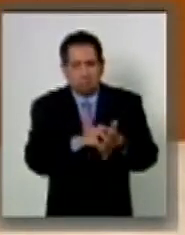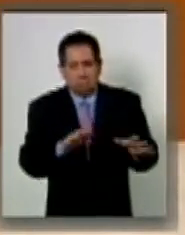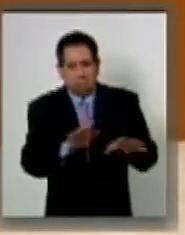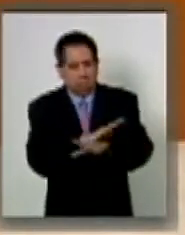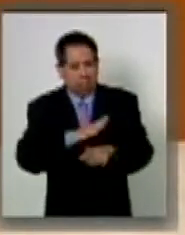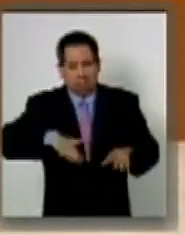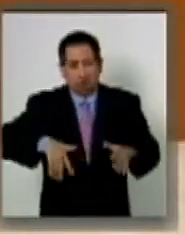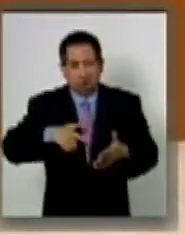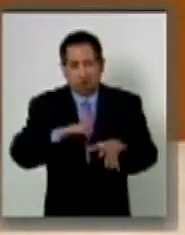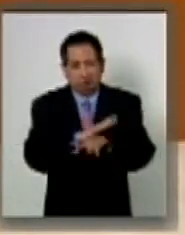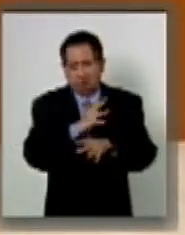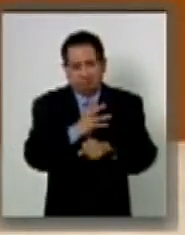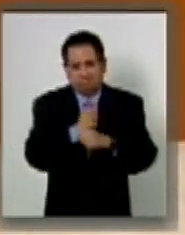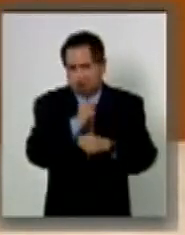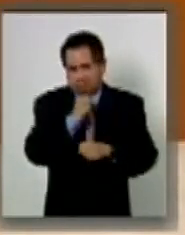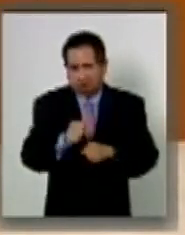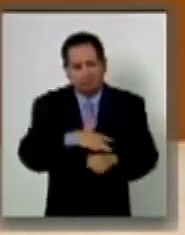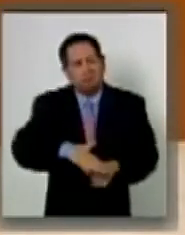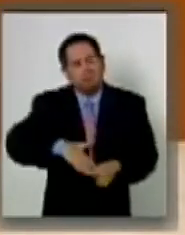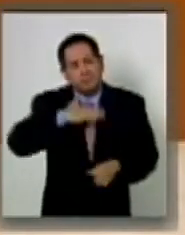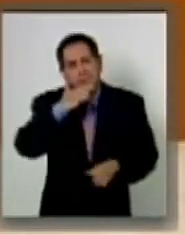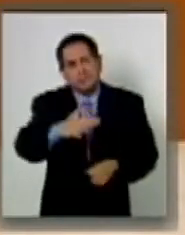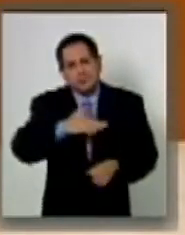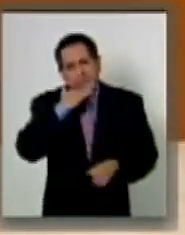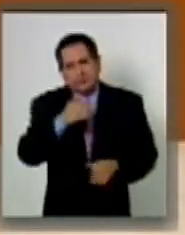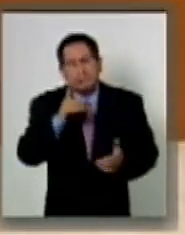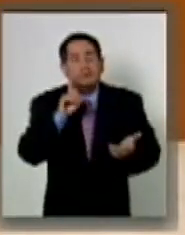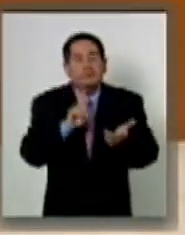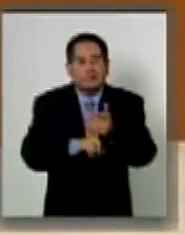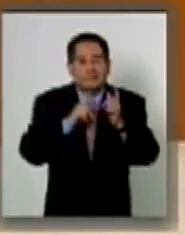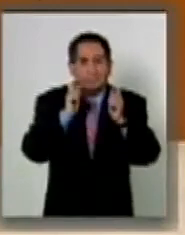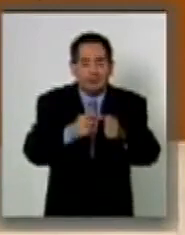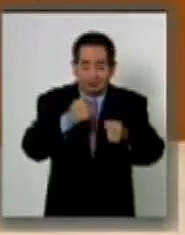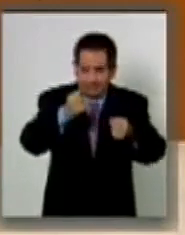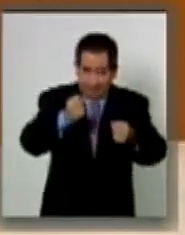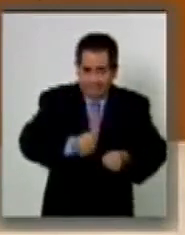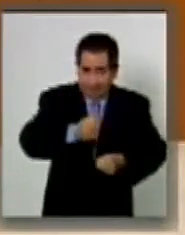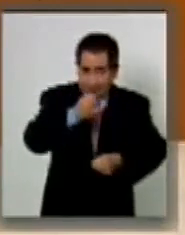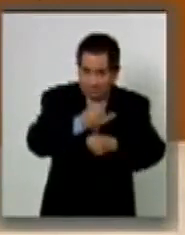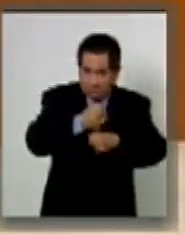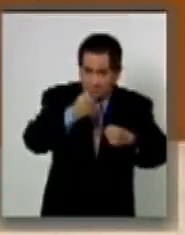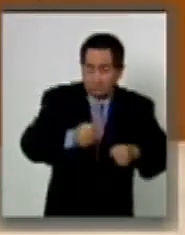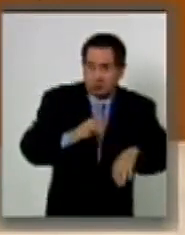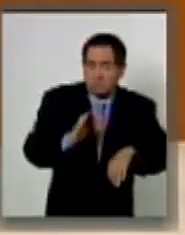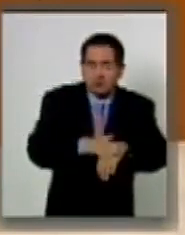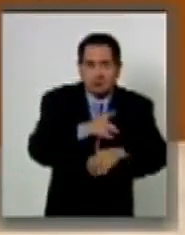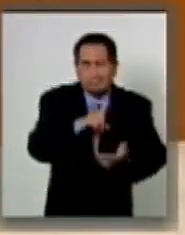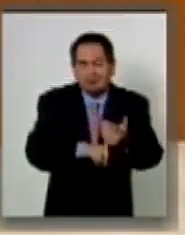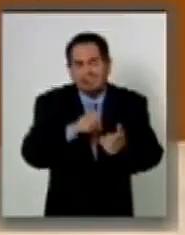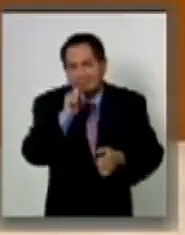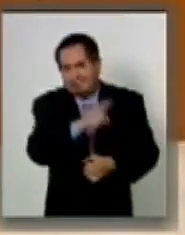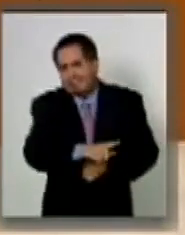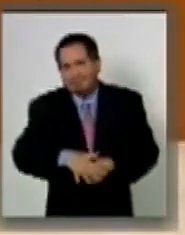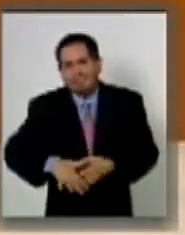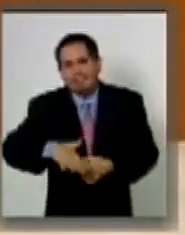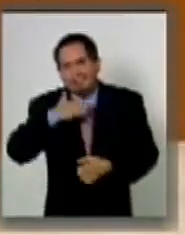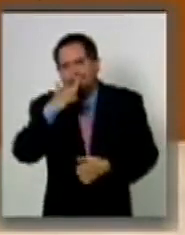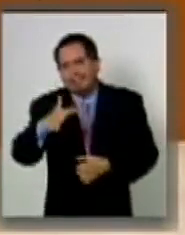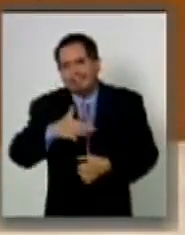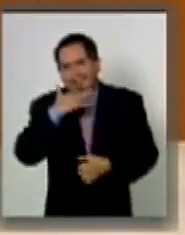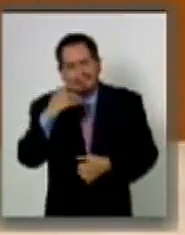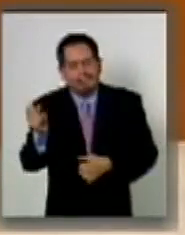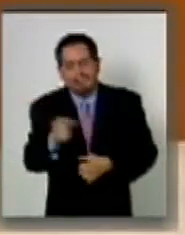esto que vimos de corrupción, porque la falta de seguridad en México es básicamente la